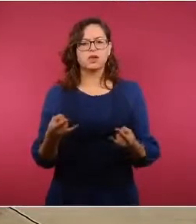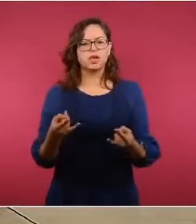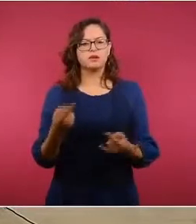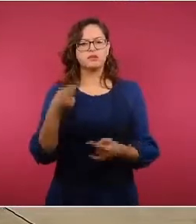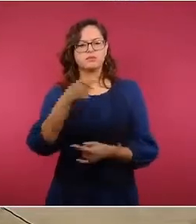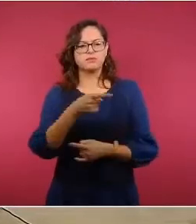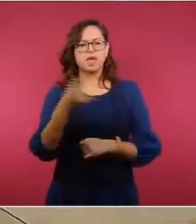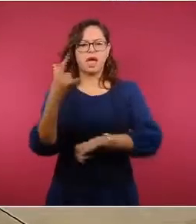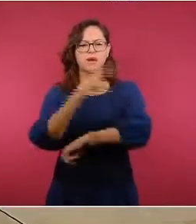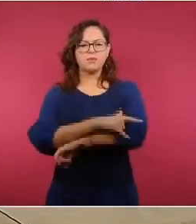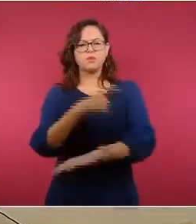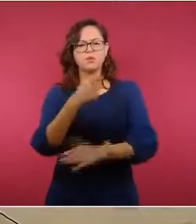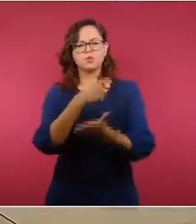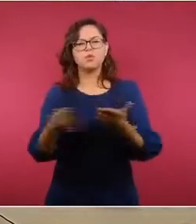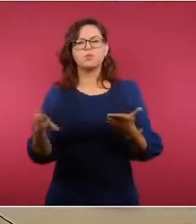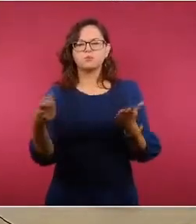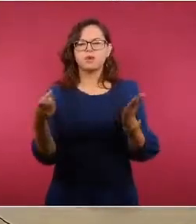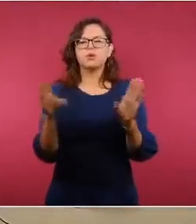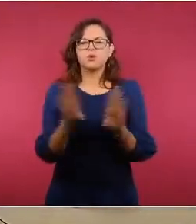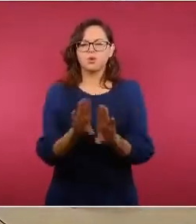avión